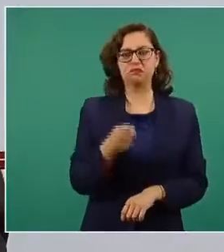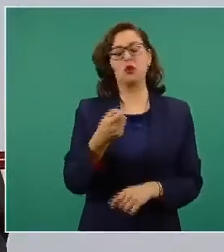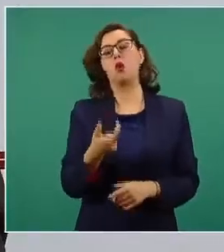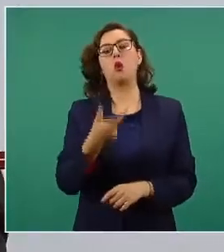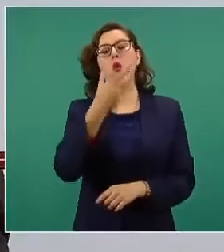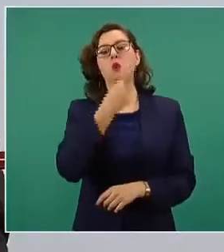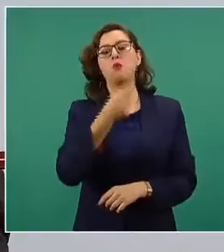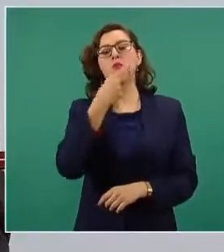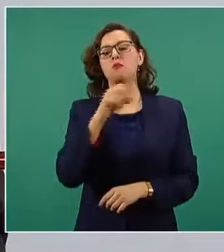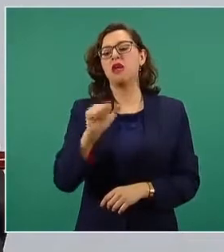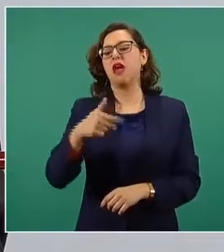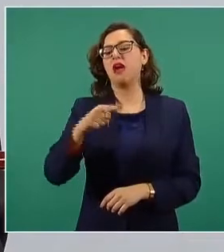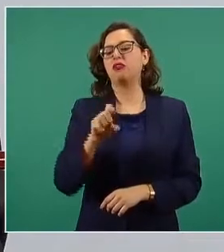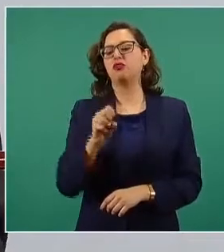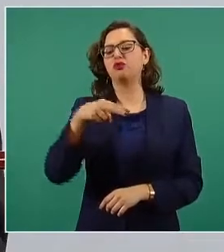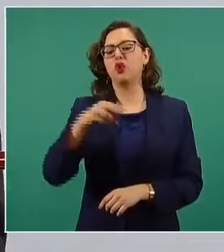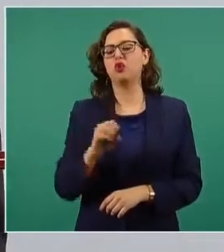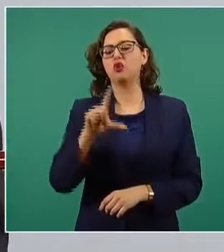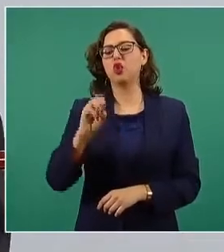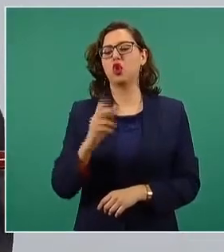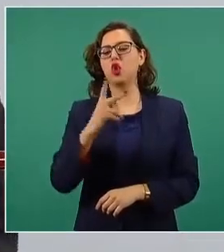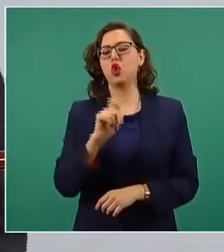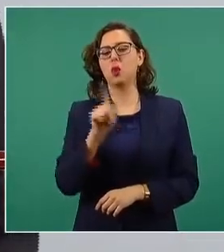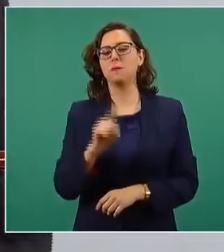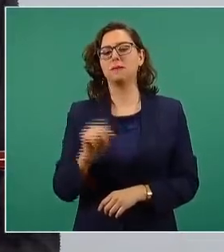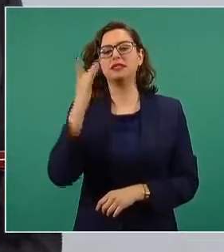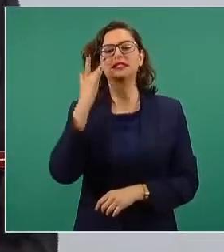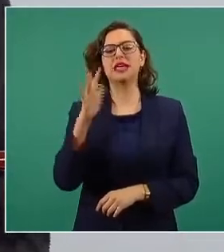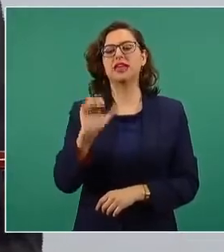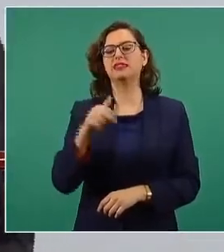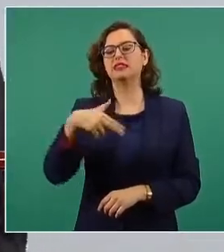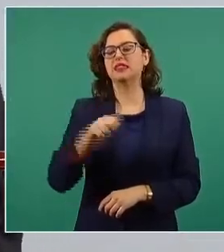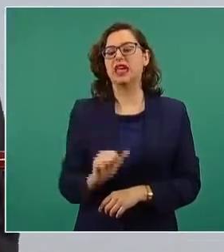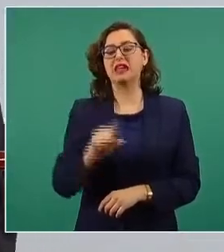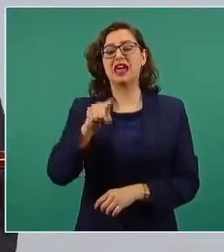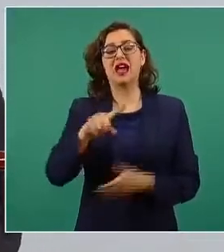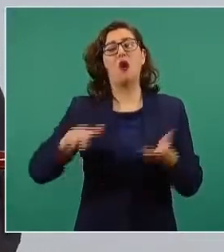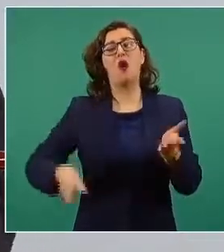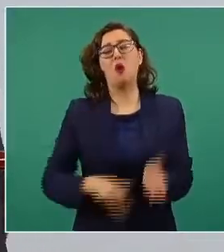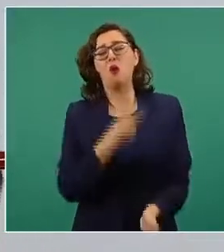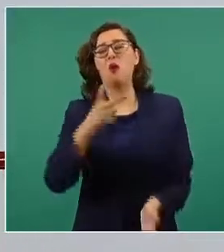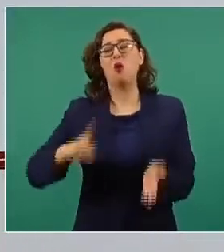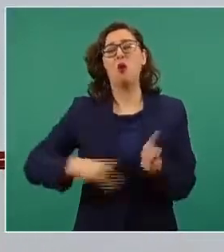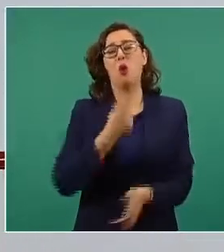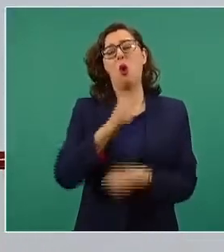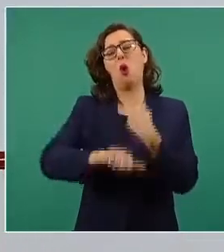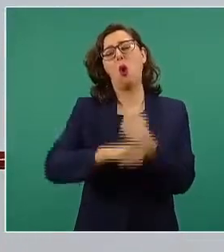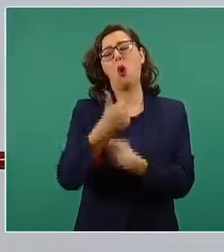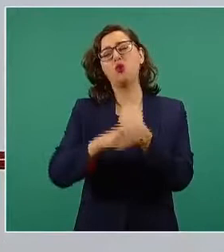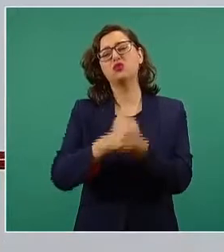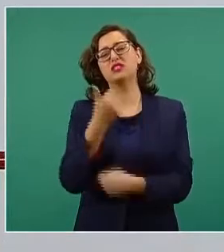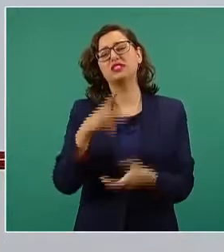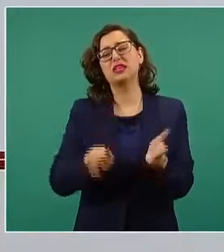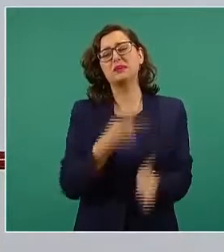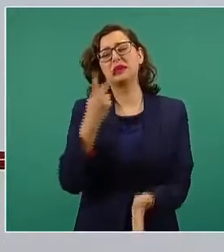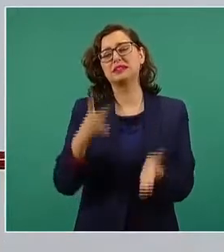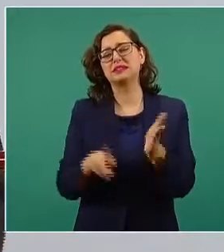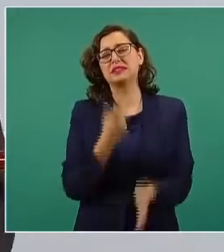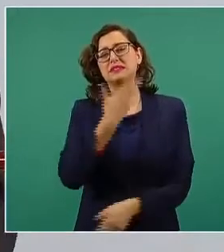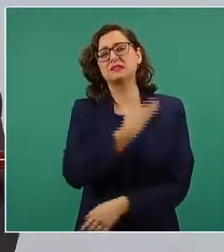Anna fue 11 veces presidente de México y Porfirio Díaz